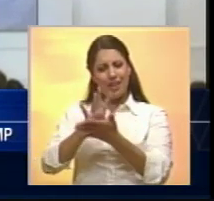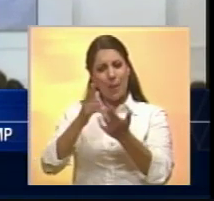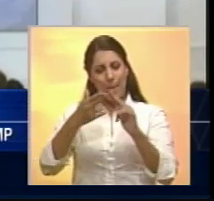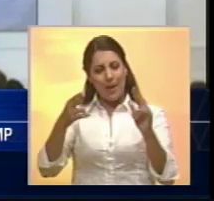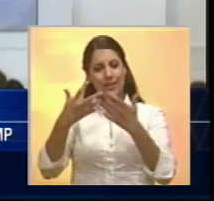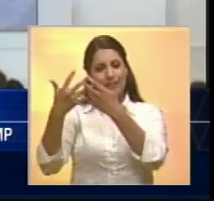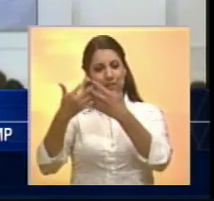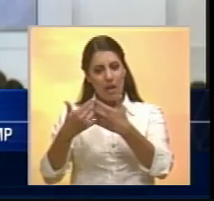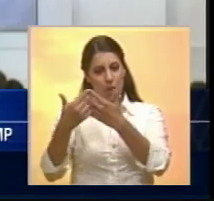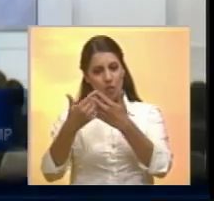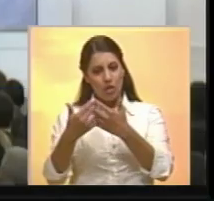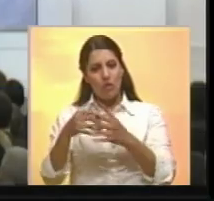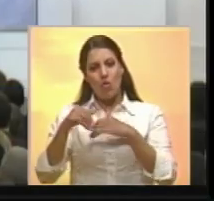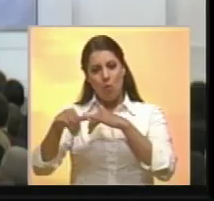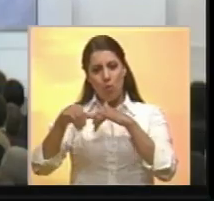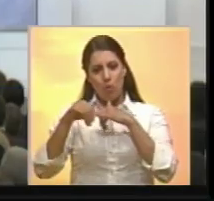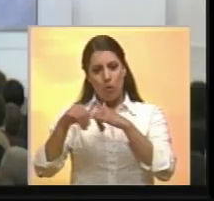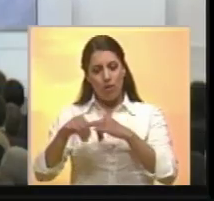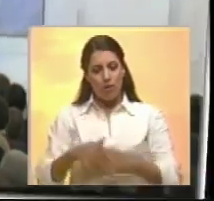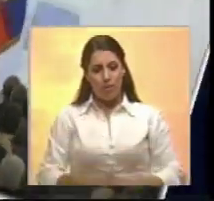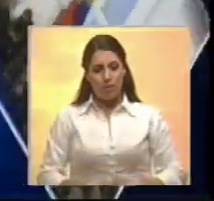con Estados Unidos en igualdad.